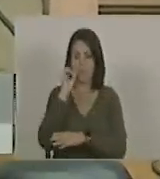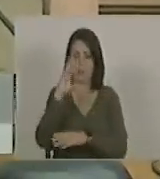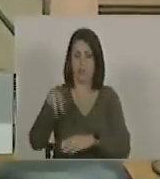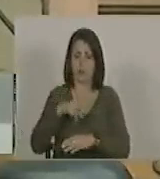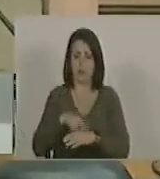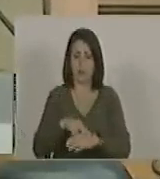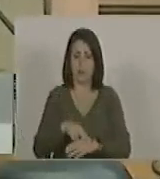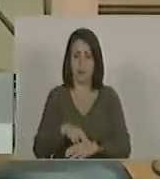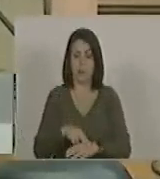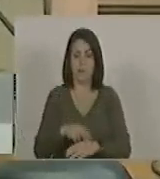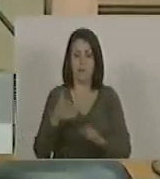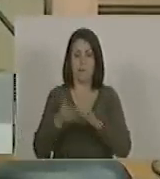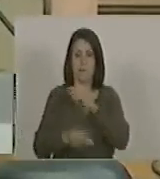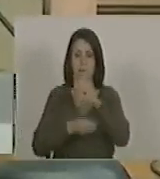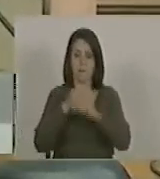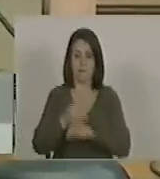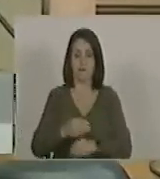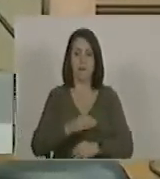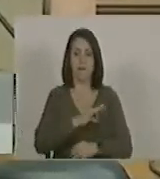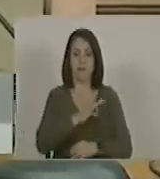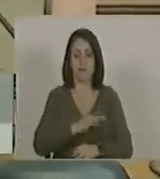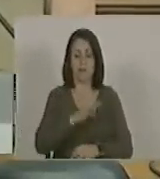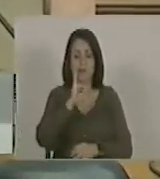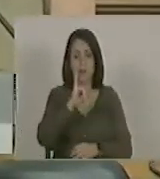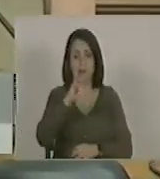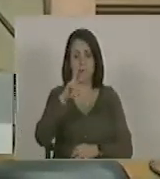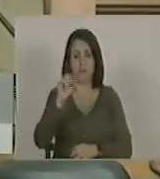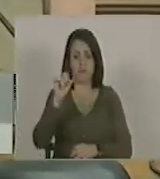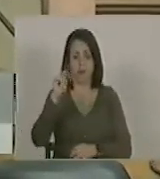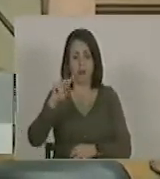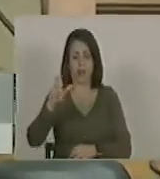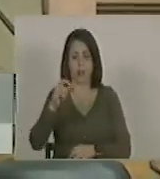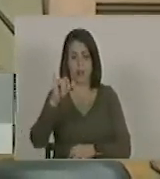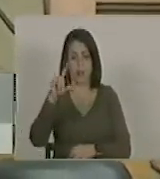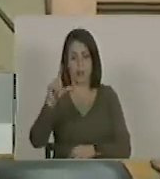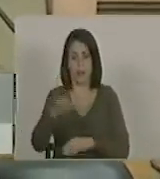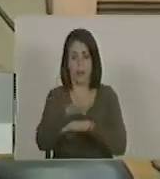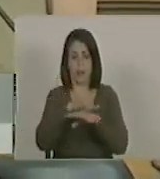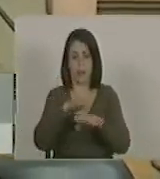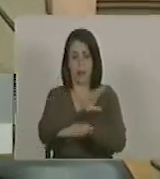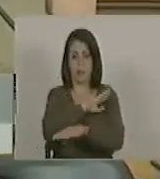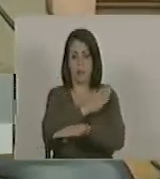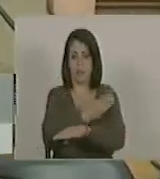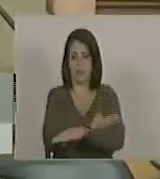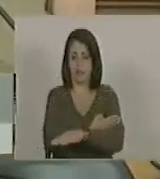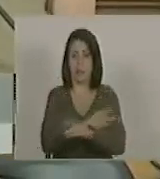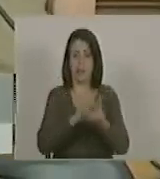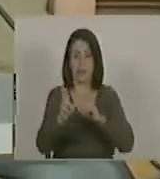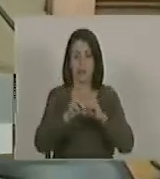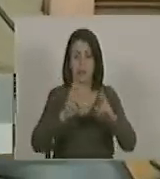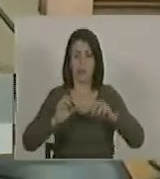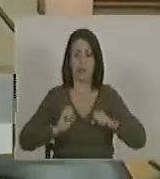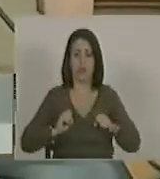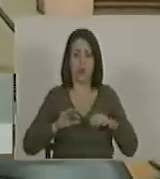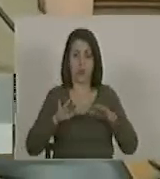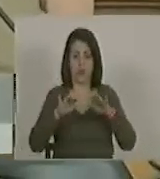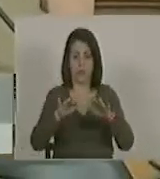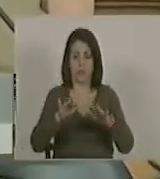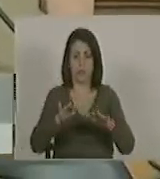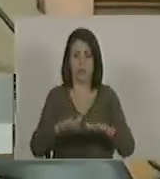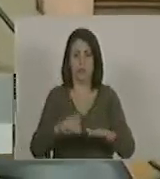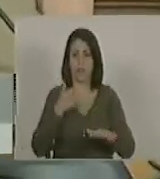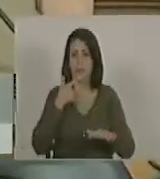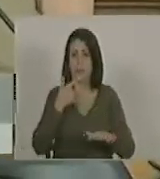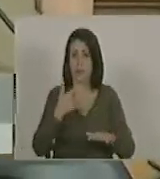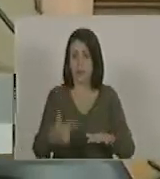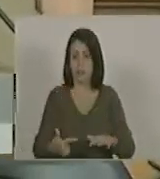Asamblea Nacional, suscrita por el ciudadano Iván Eduardo Gil Pinto, ministro del Poder Popular para Relaciones Exteriores,